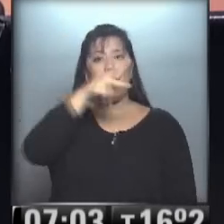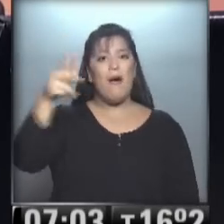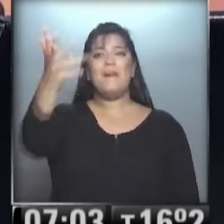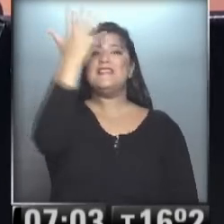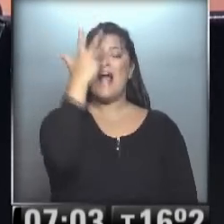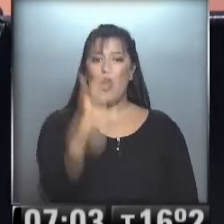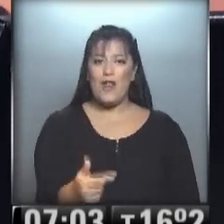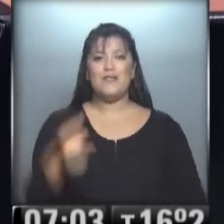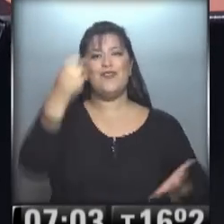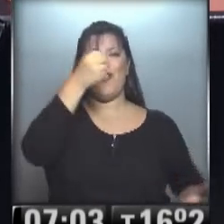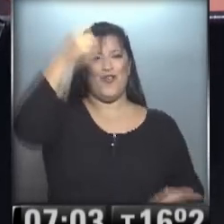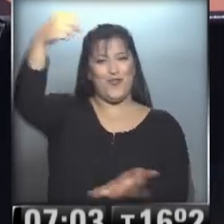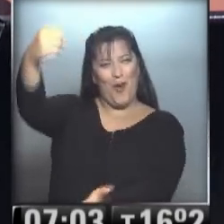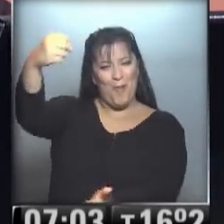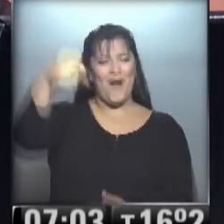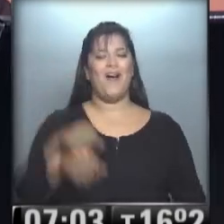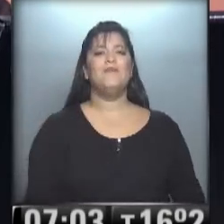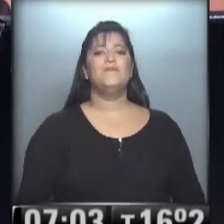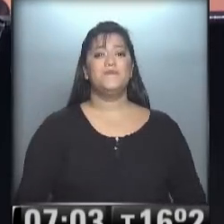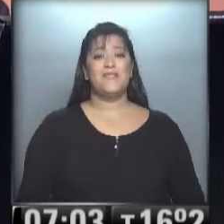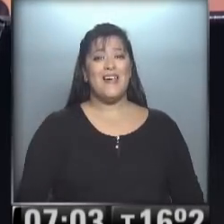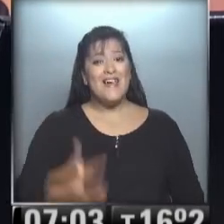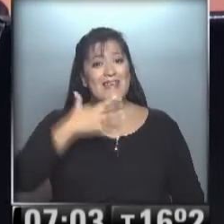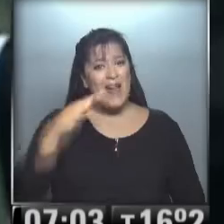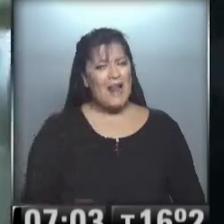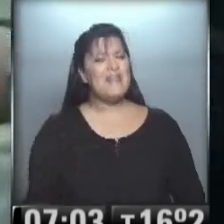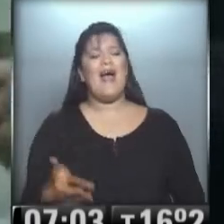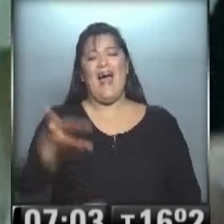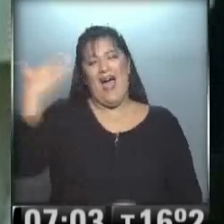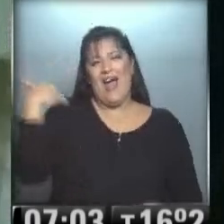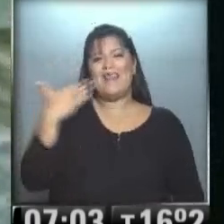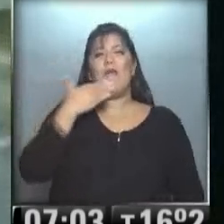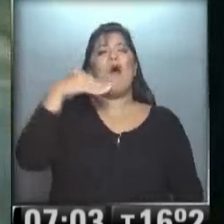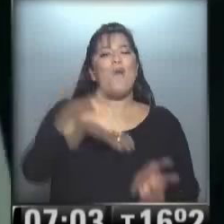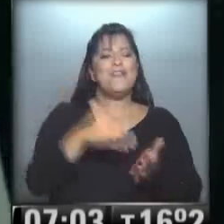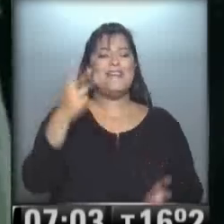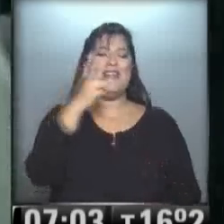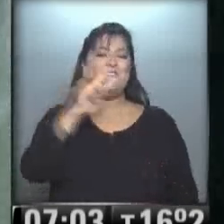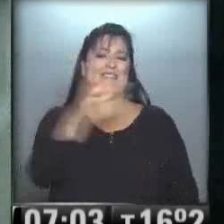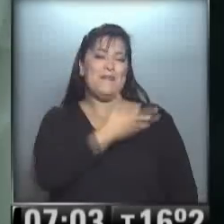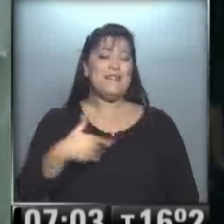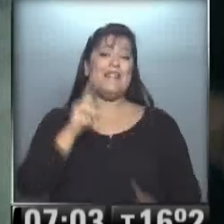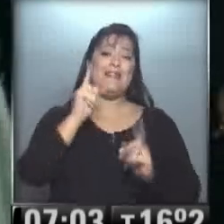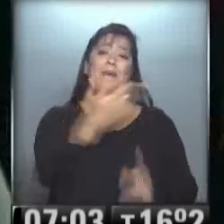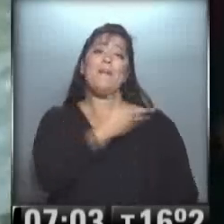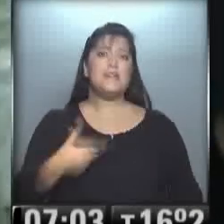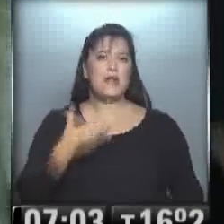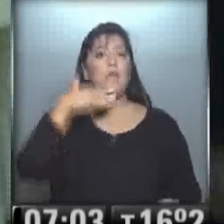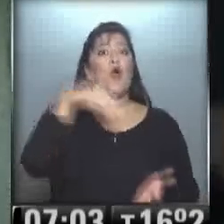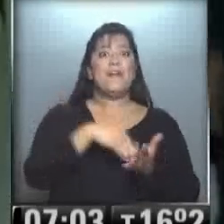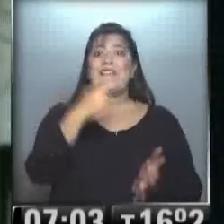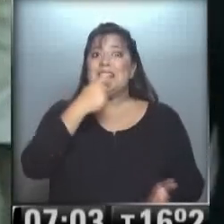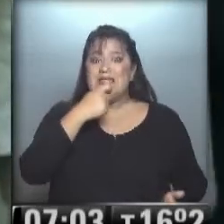Francisco la Copa Libertadores de América. Fue una fiel promesa del presidente y el vicepresidente que si ganaban la